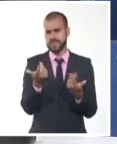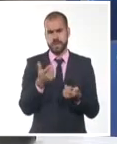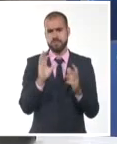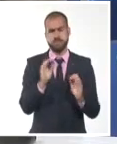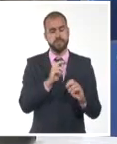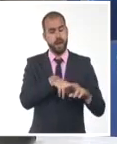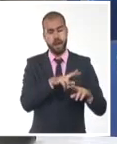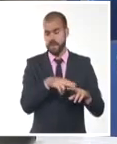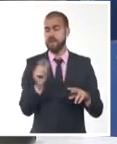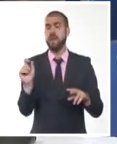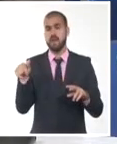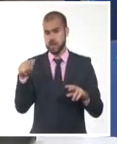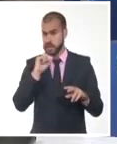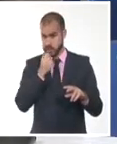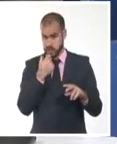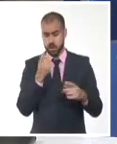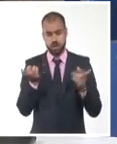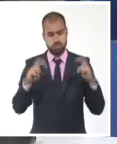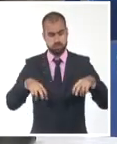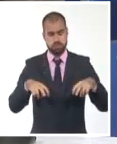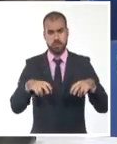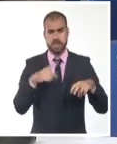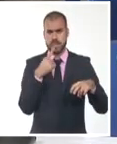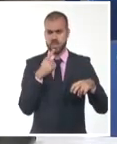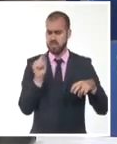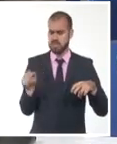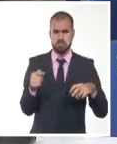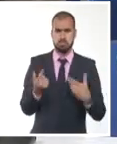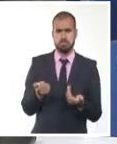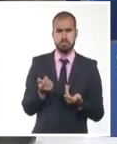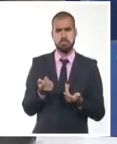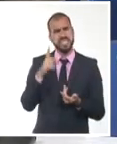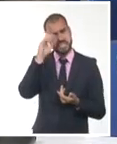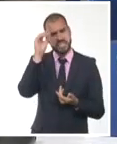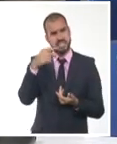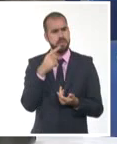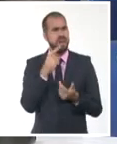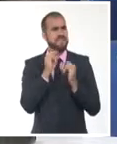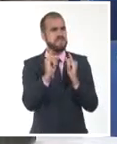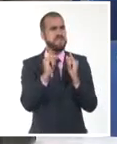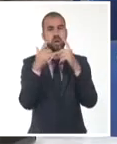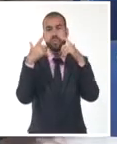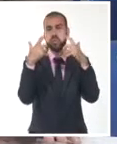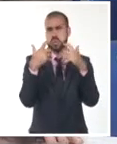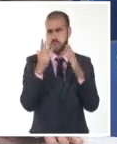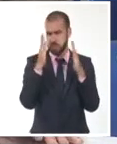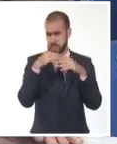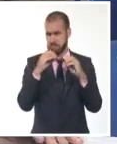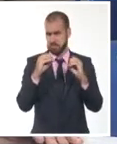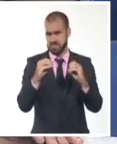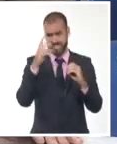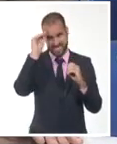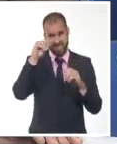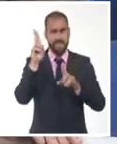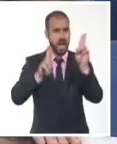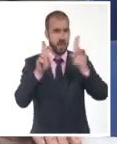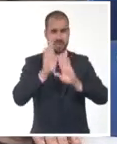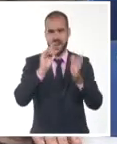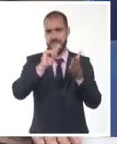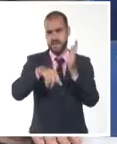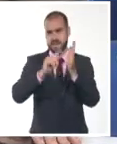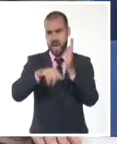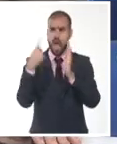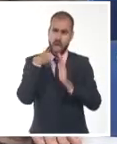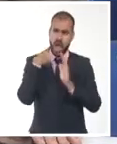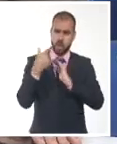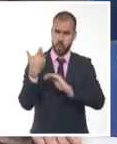Washington, tras la cual el país norteño no realizó ningún anuncio significativo en relación a los acuerdos ya firmados desde hace